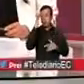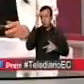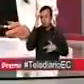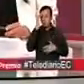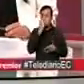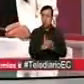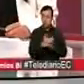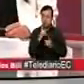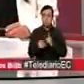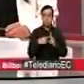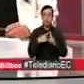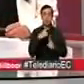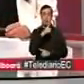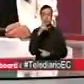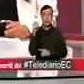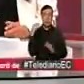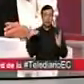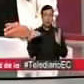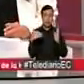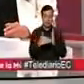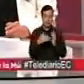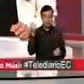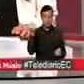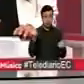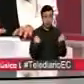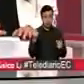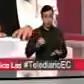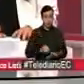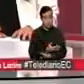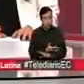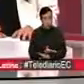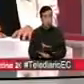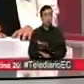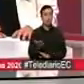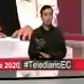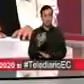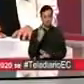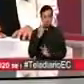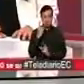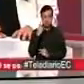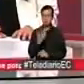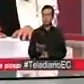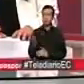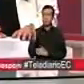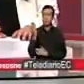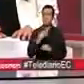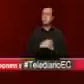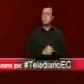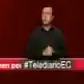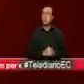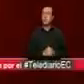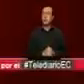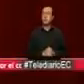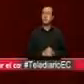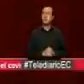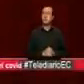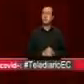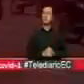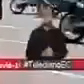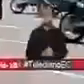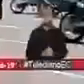coronavirus. Además, 100.000 conductores recibieron recomendaciones durante los operativos. Juan Carlos Figueroa nos trae el informe.